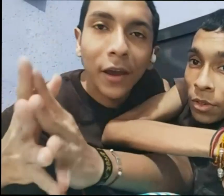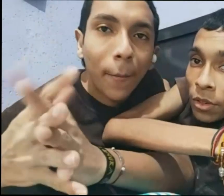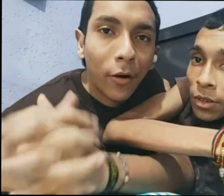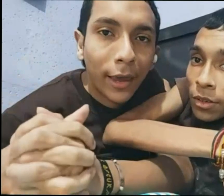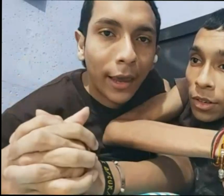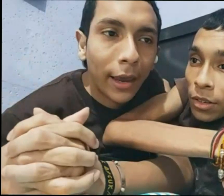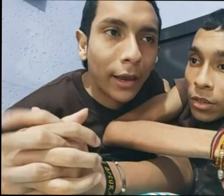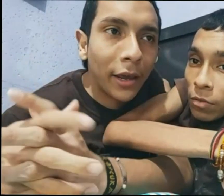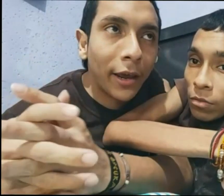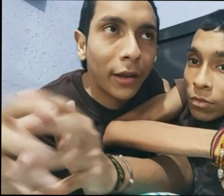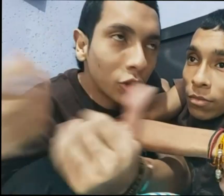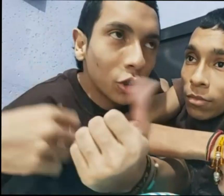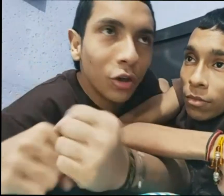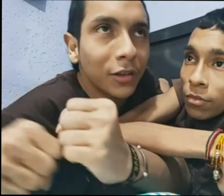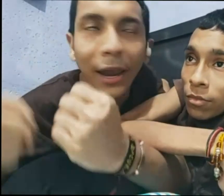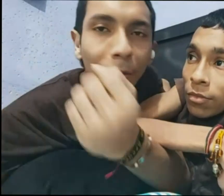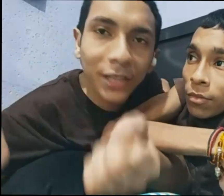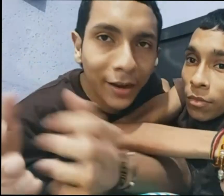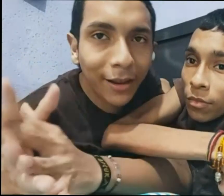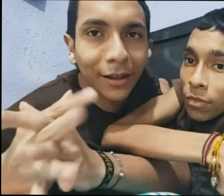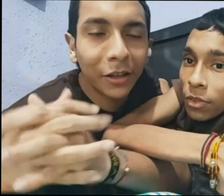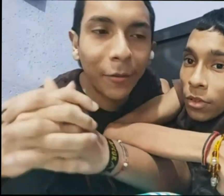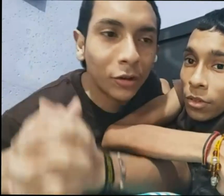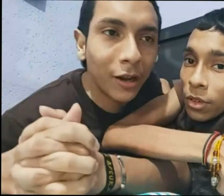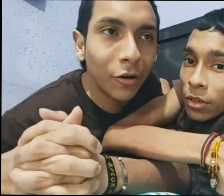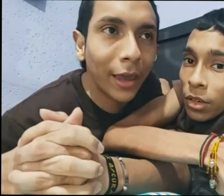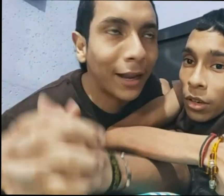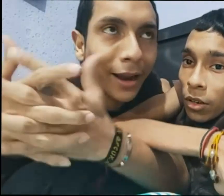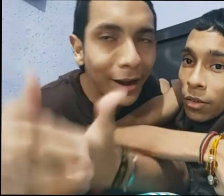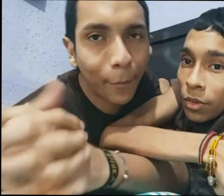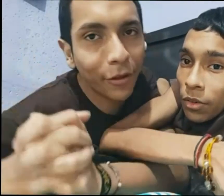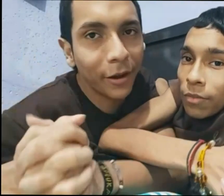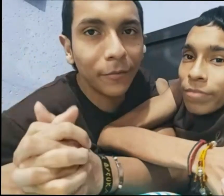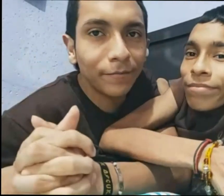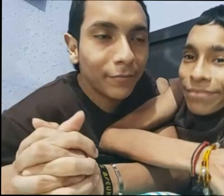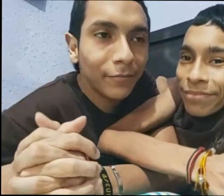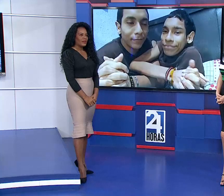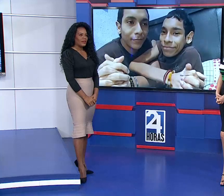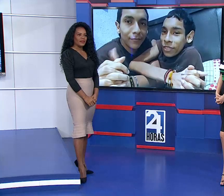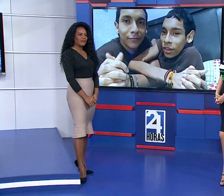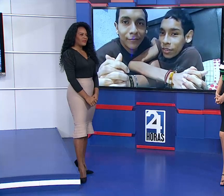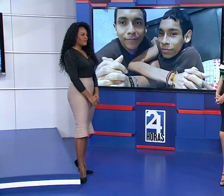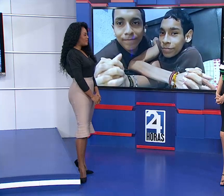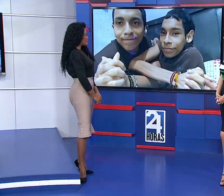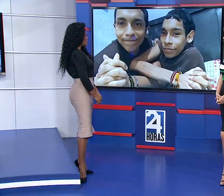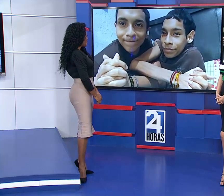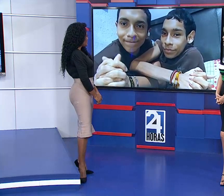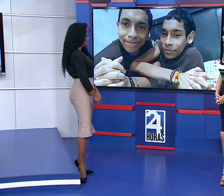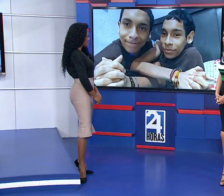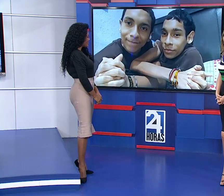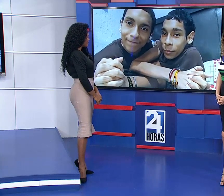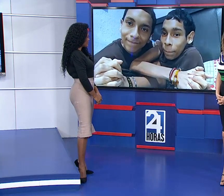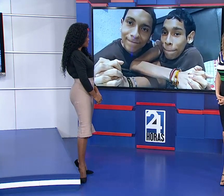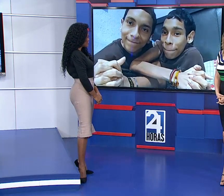ustedes, porque nosotros queremos seguir adelante demostrando que el querer es poder. Así es, chicos, su historia